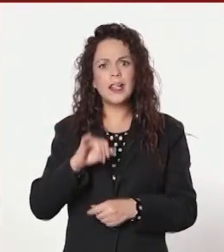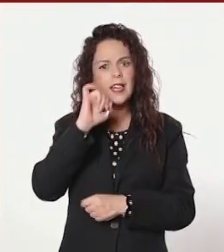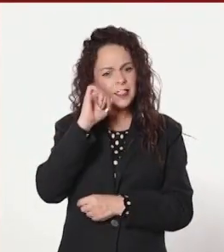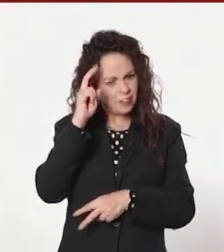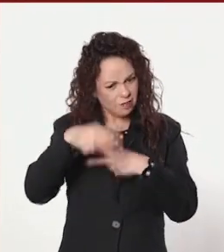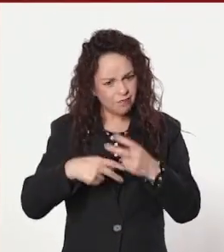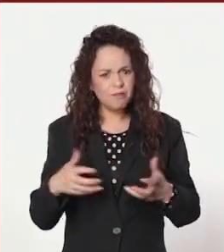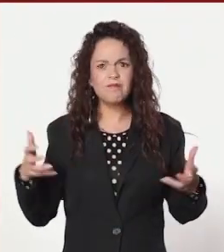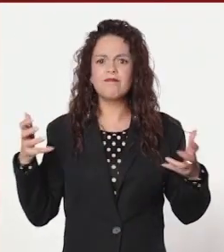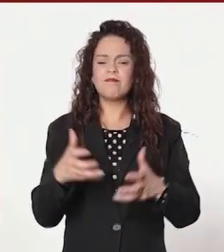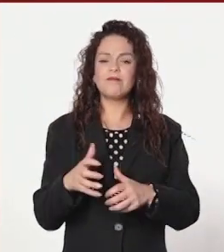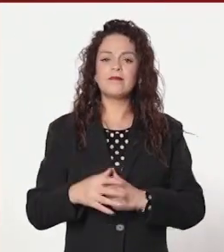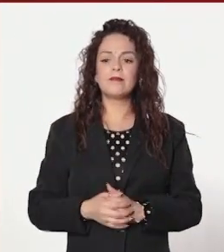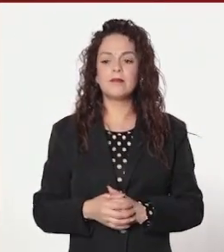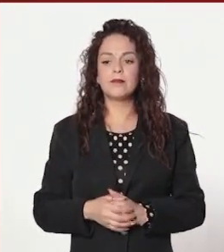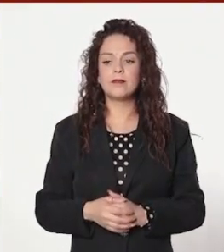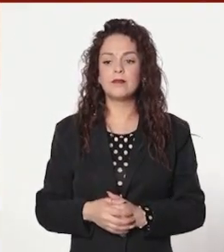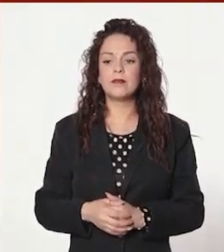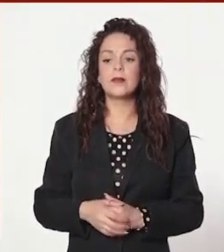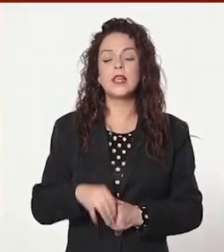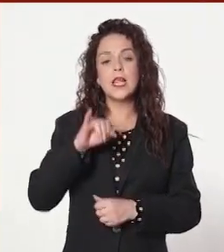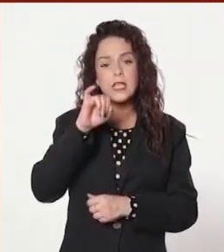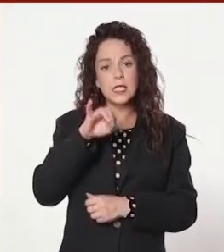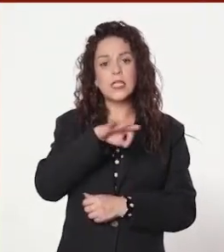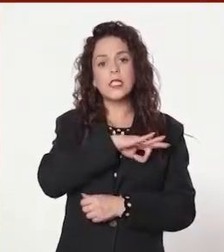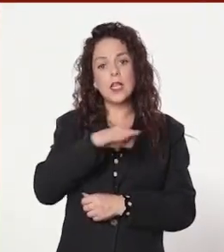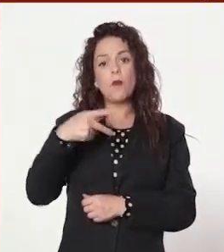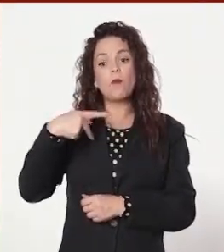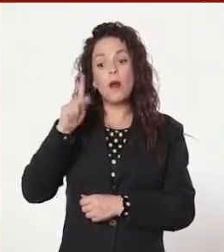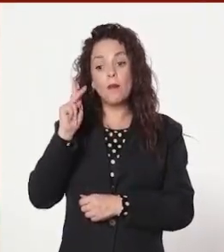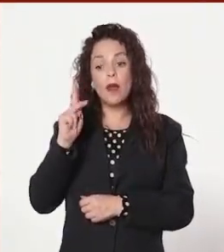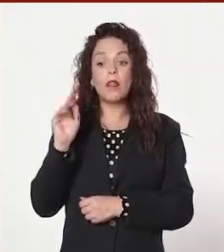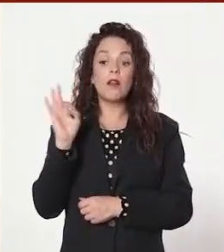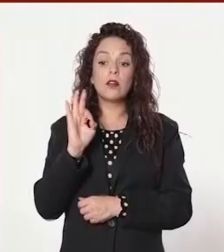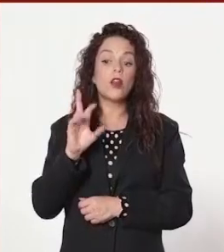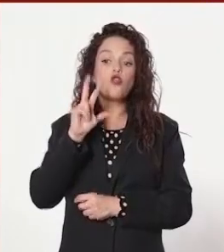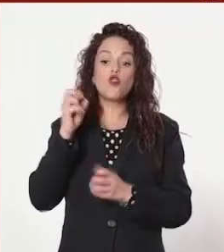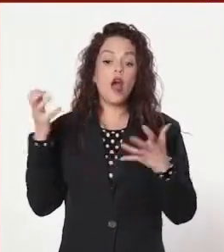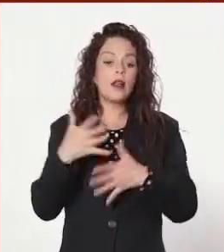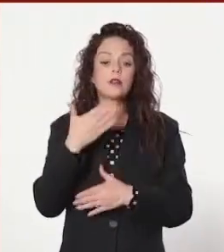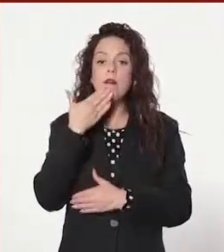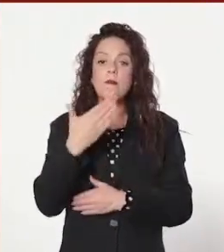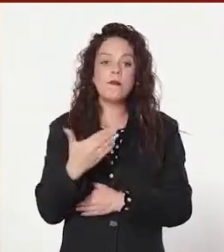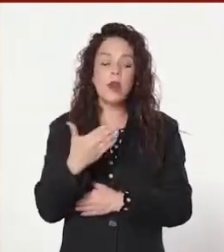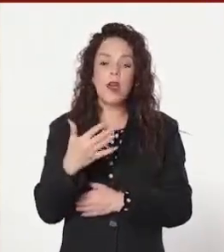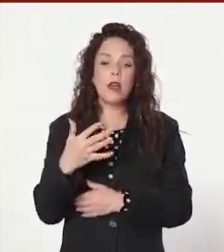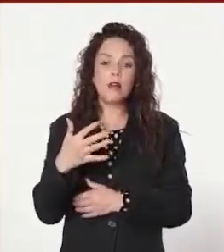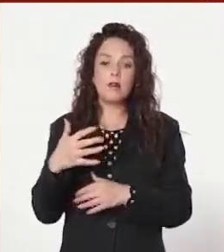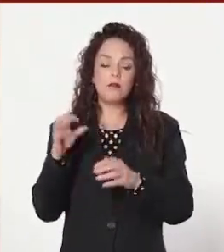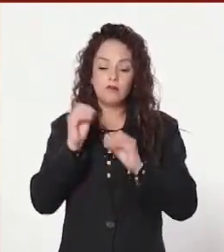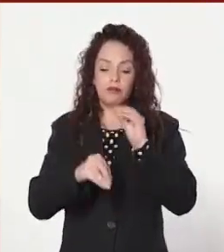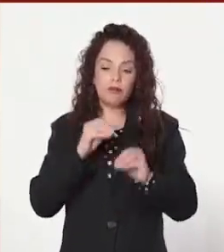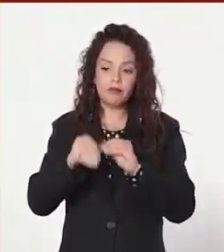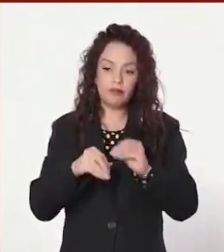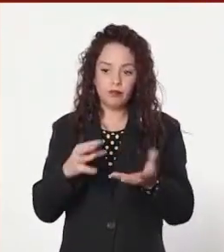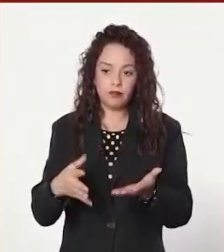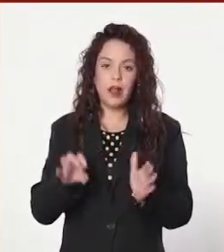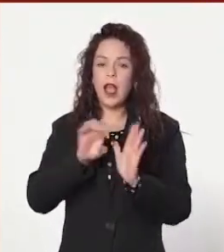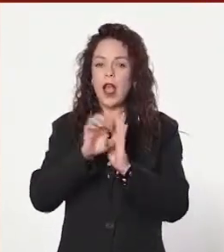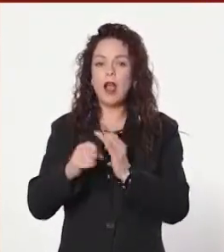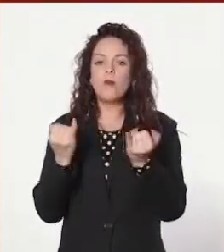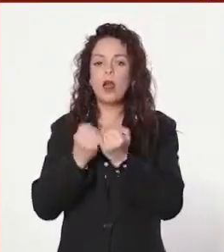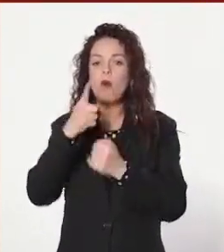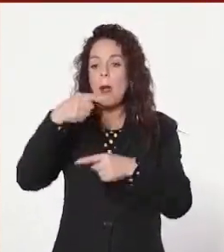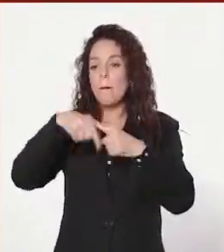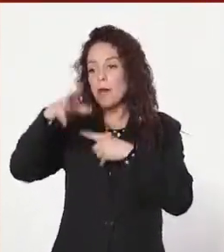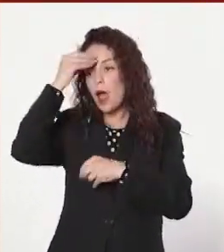llegar a tener esos momentos, pero es porque no está bien hecha la composta. Pero es como todo, cuando aprendemos a caminar siempre nos caímos 20 veces, ¿no? Entonces es